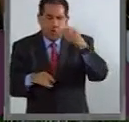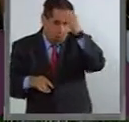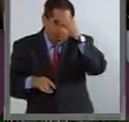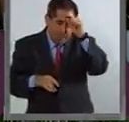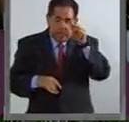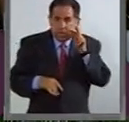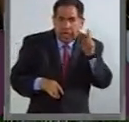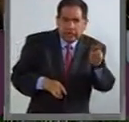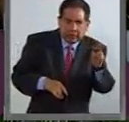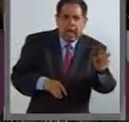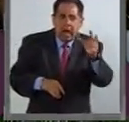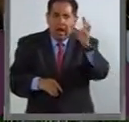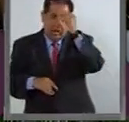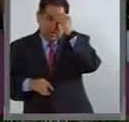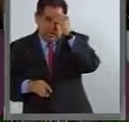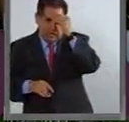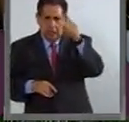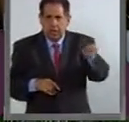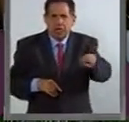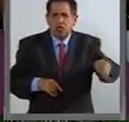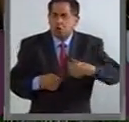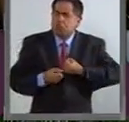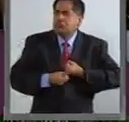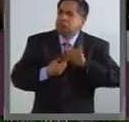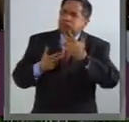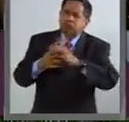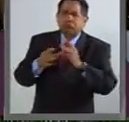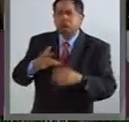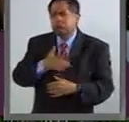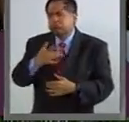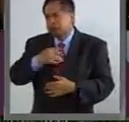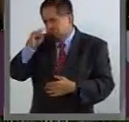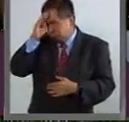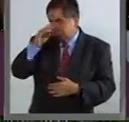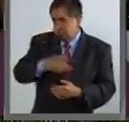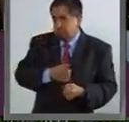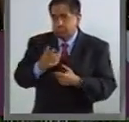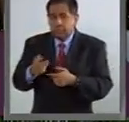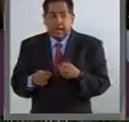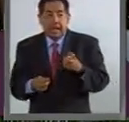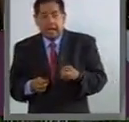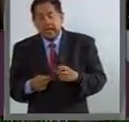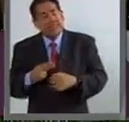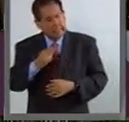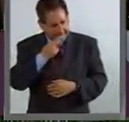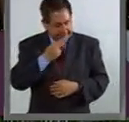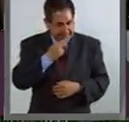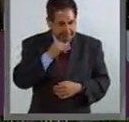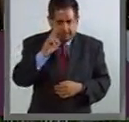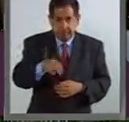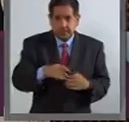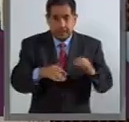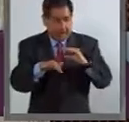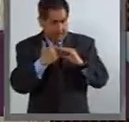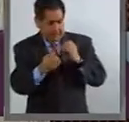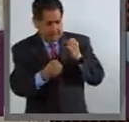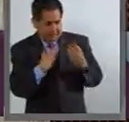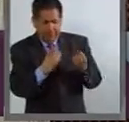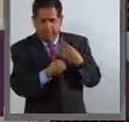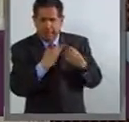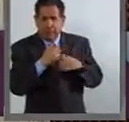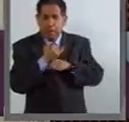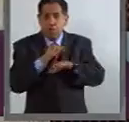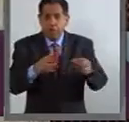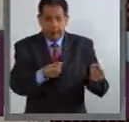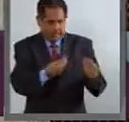poder expresar lo que uno piensa, lo que uno siente, y créanme que sí sirve, que te hagan llegar